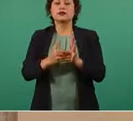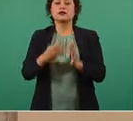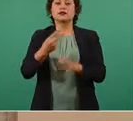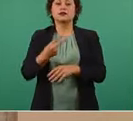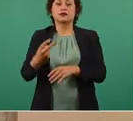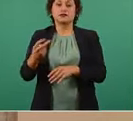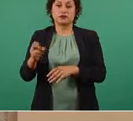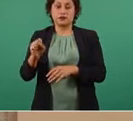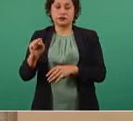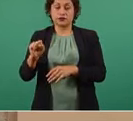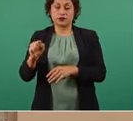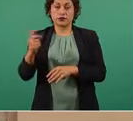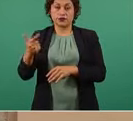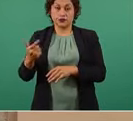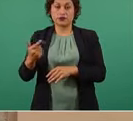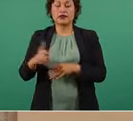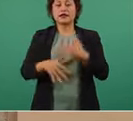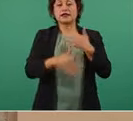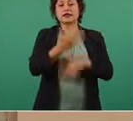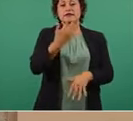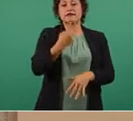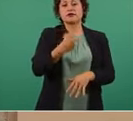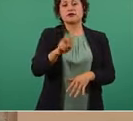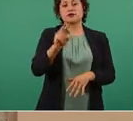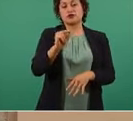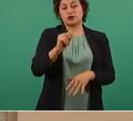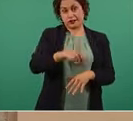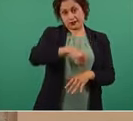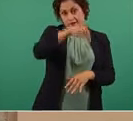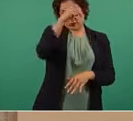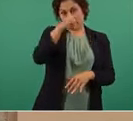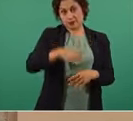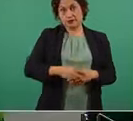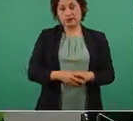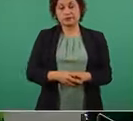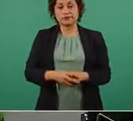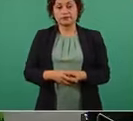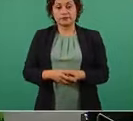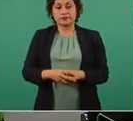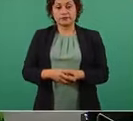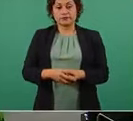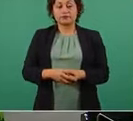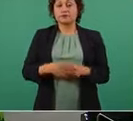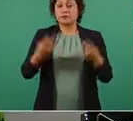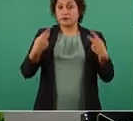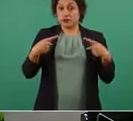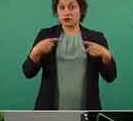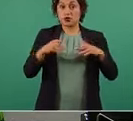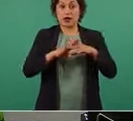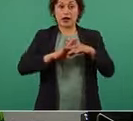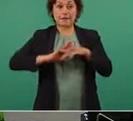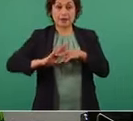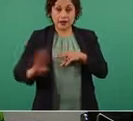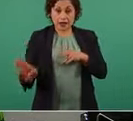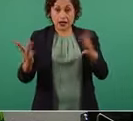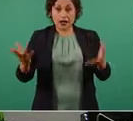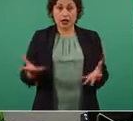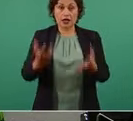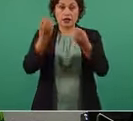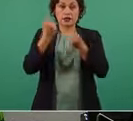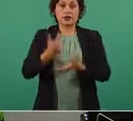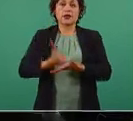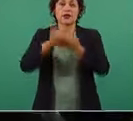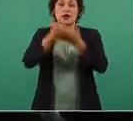12.282 hombres, 15.280 en la frontera norte. Los migrantes rescatados en este